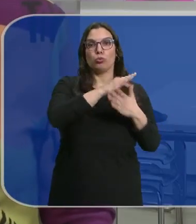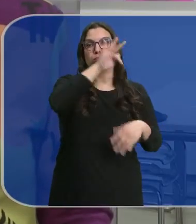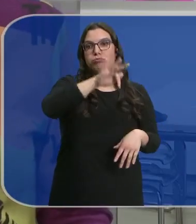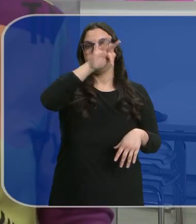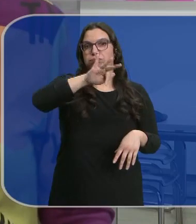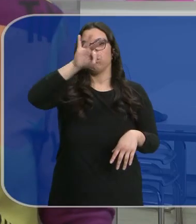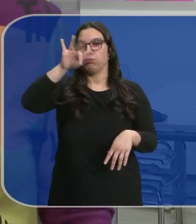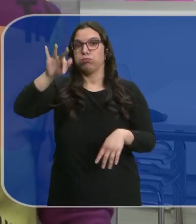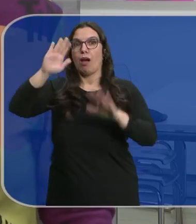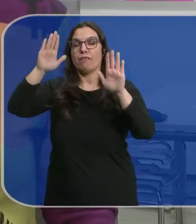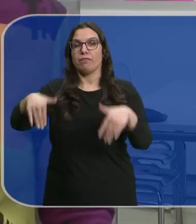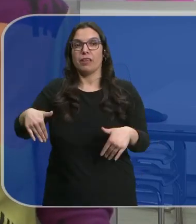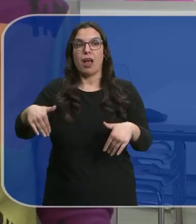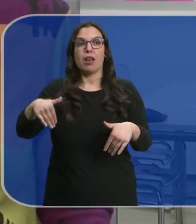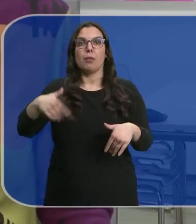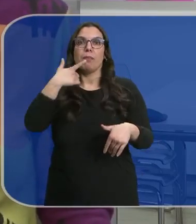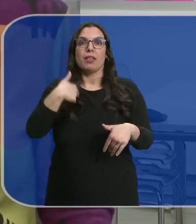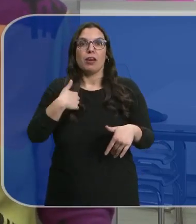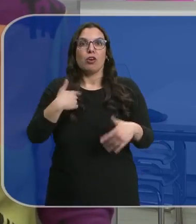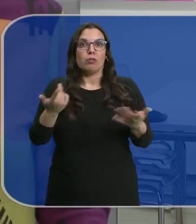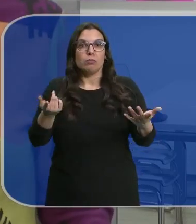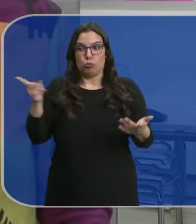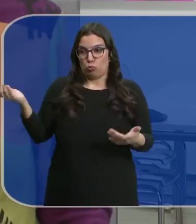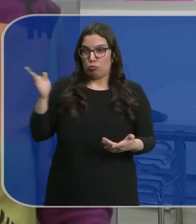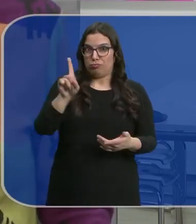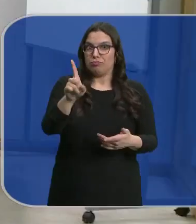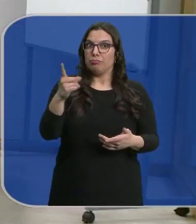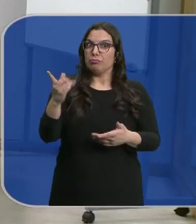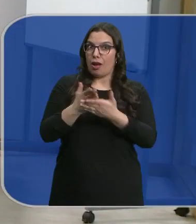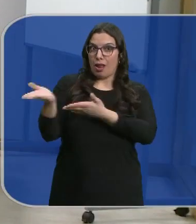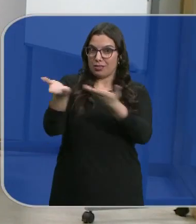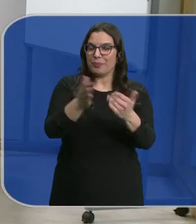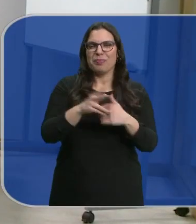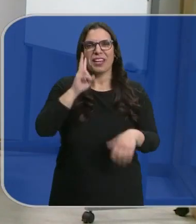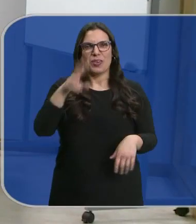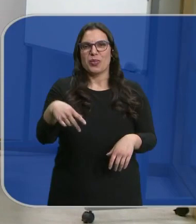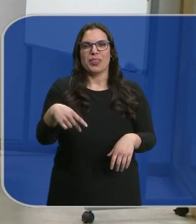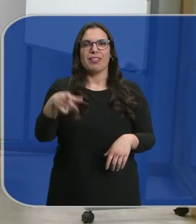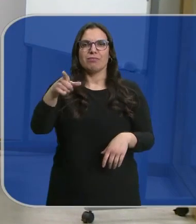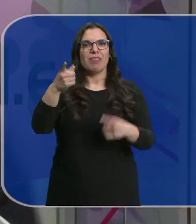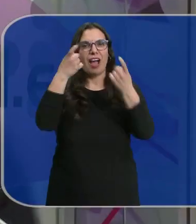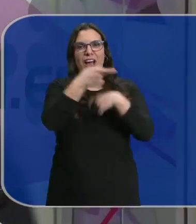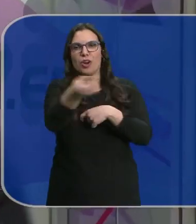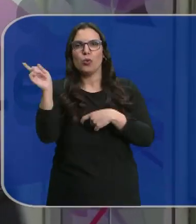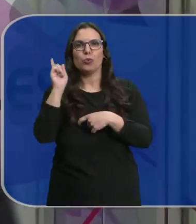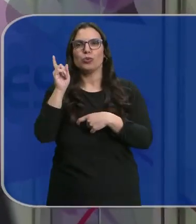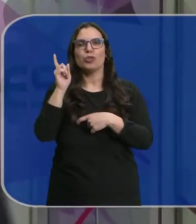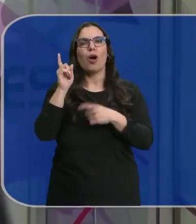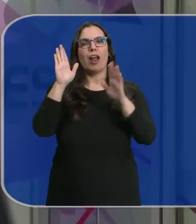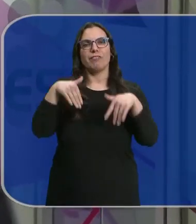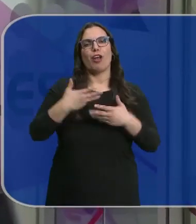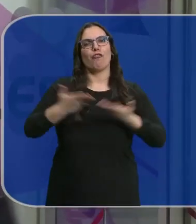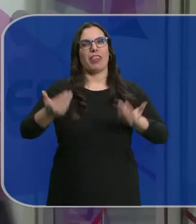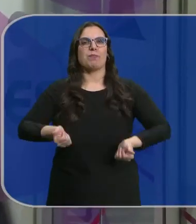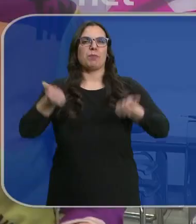a otro, hasta que me dijeron, ¿por qué no das tú las clases? Reconoce que en pocas horas sus alumnos consiguen sobre todo tener